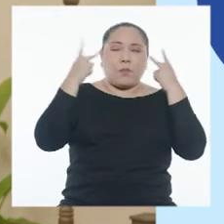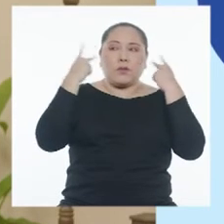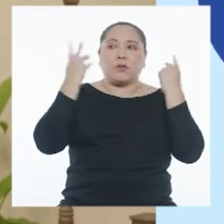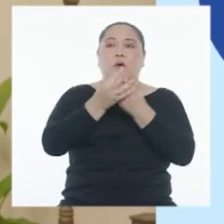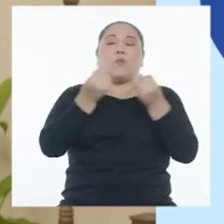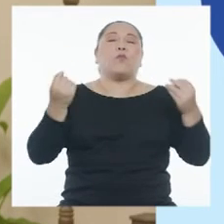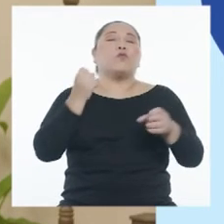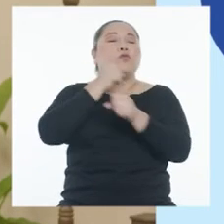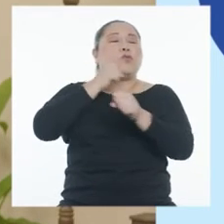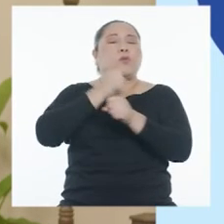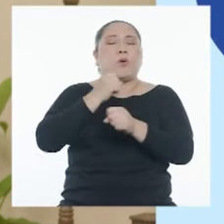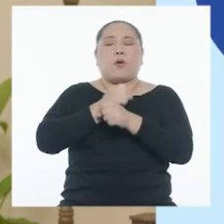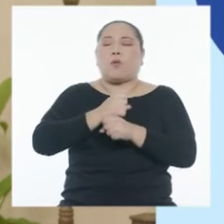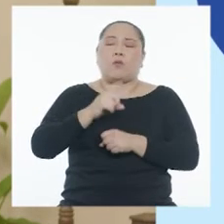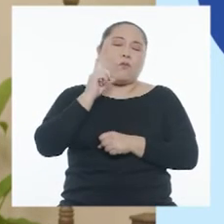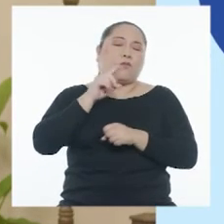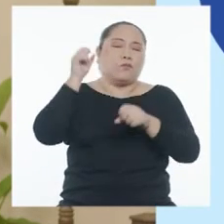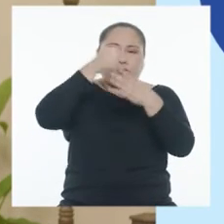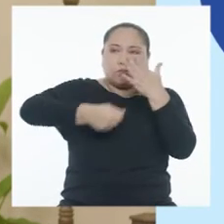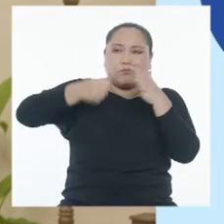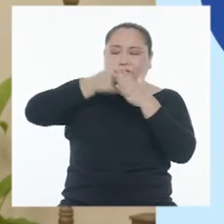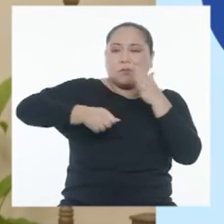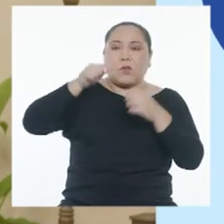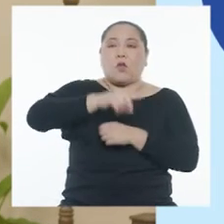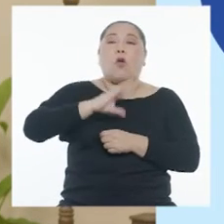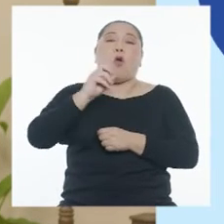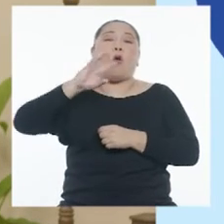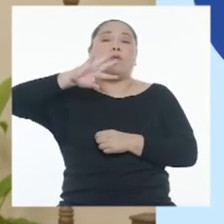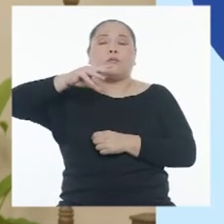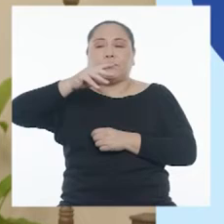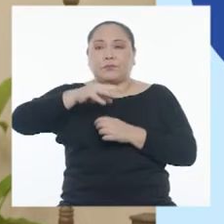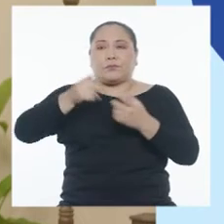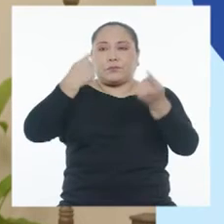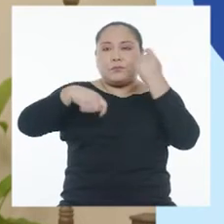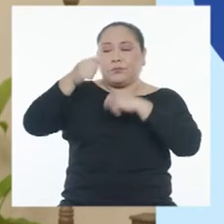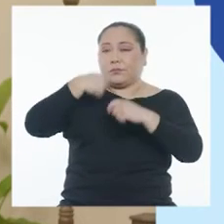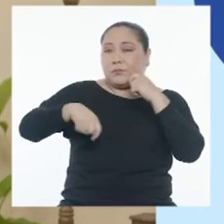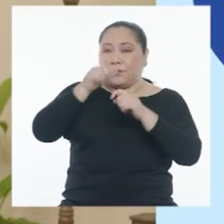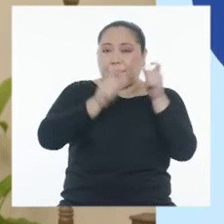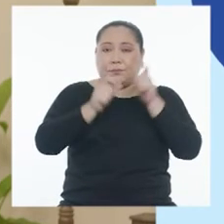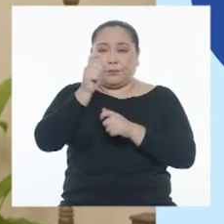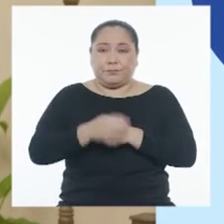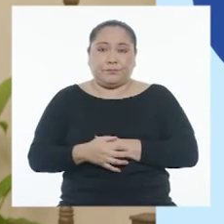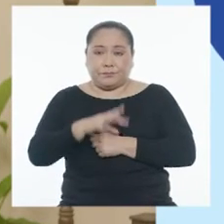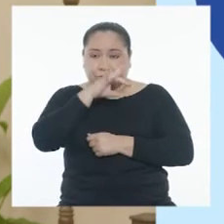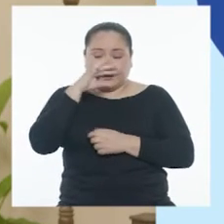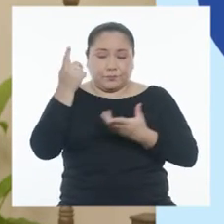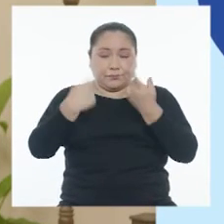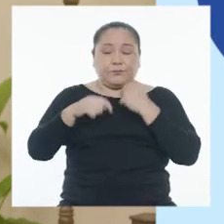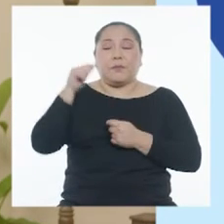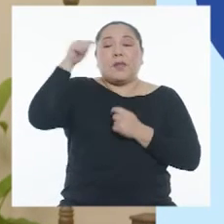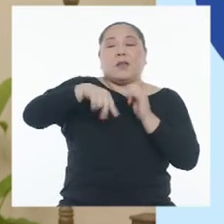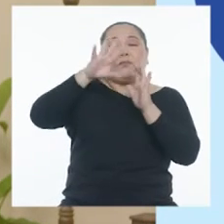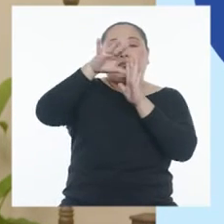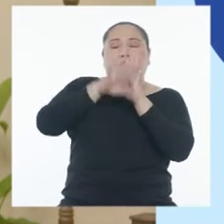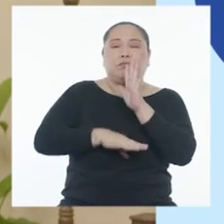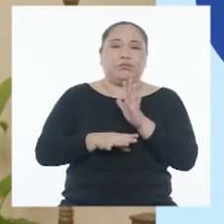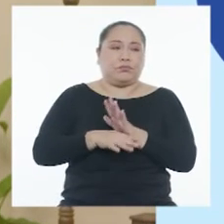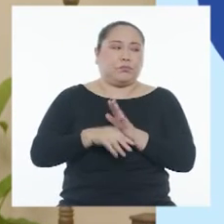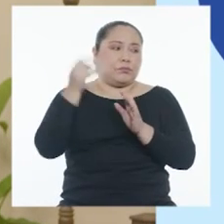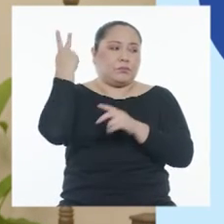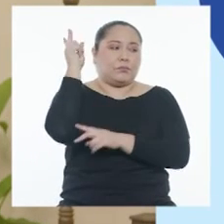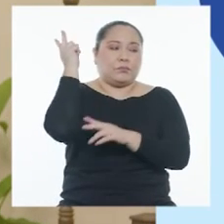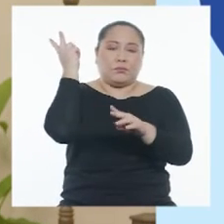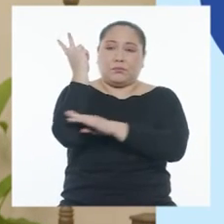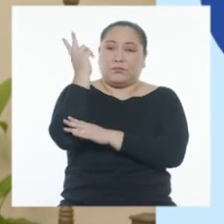años de actividades ilegales, así como de delitos como el narcotráfico y la trata de personas. Esta depredación y la tala